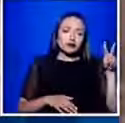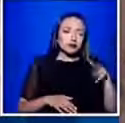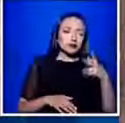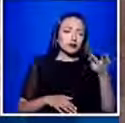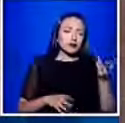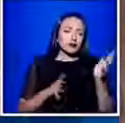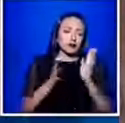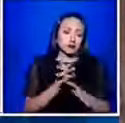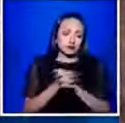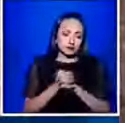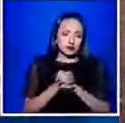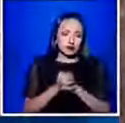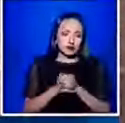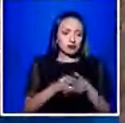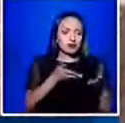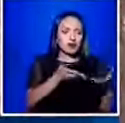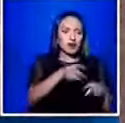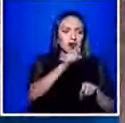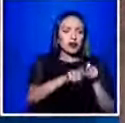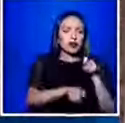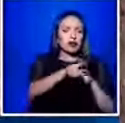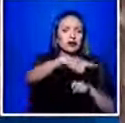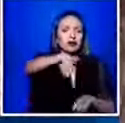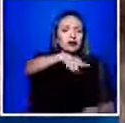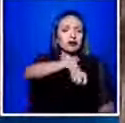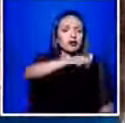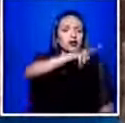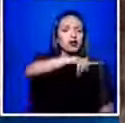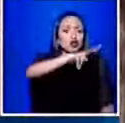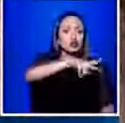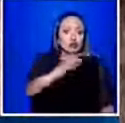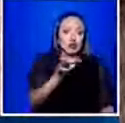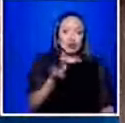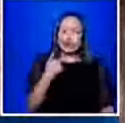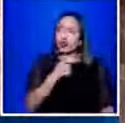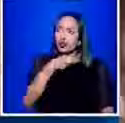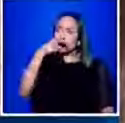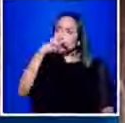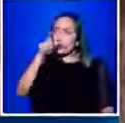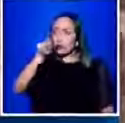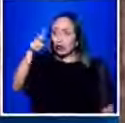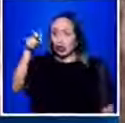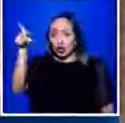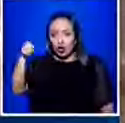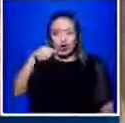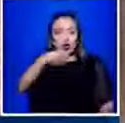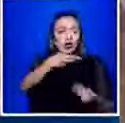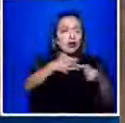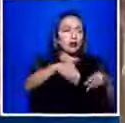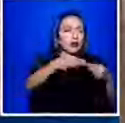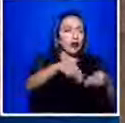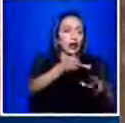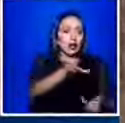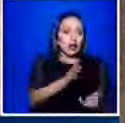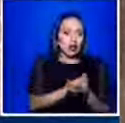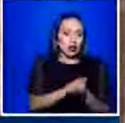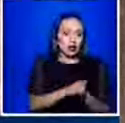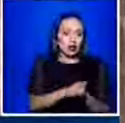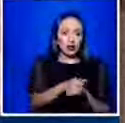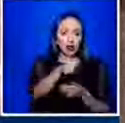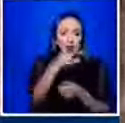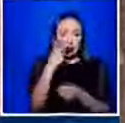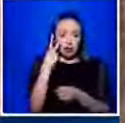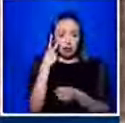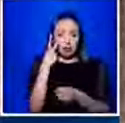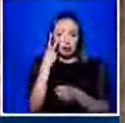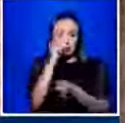Dos meses esta destrucción del agua, en unos lados necesitando el agua, en otras partes vuelta yéndose. Ahora se completó ahí donde